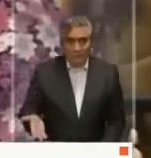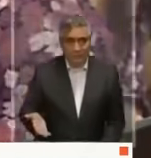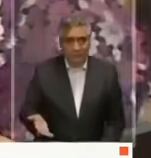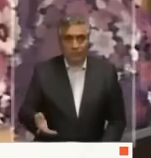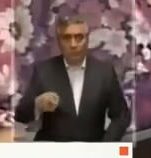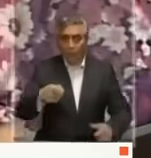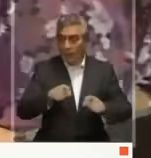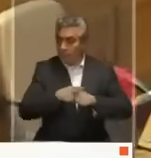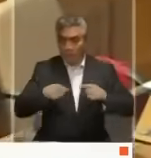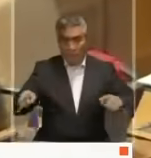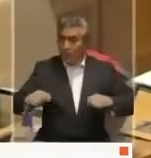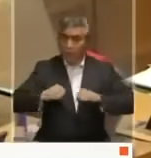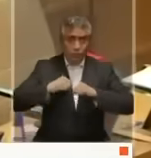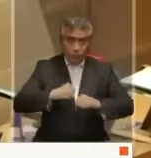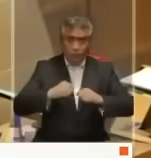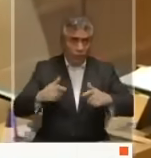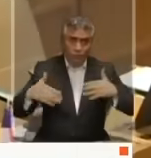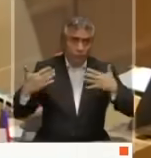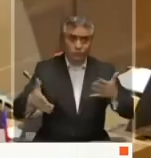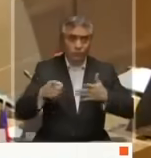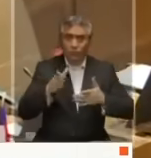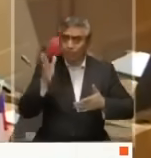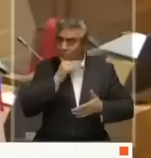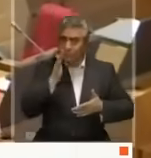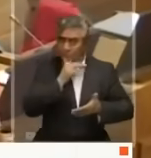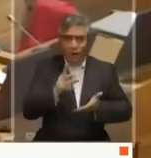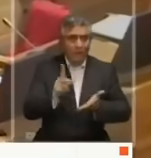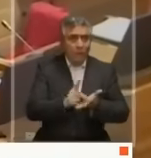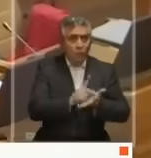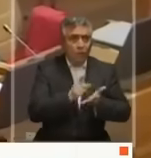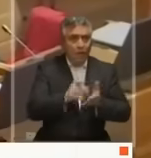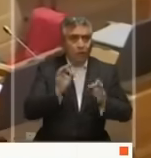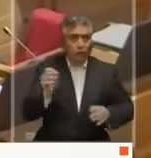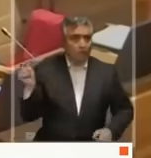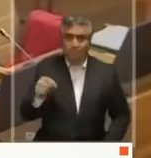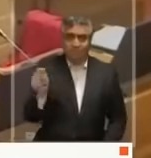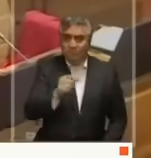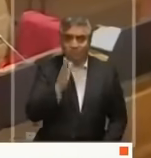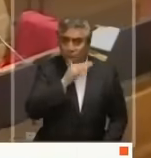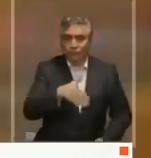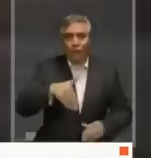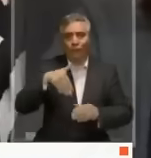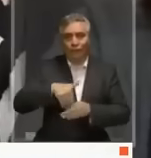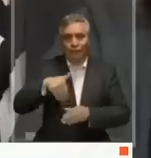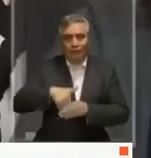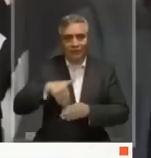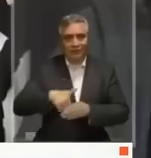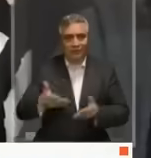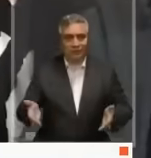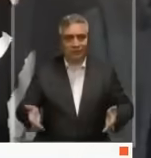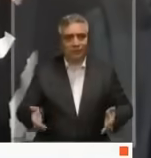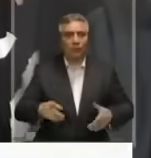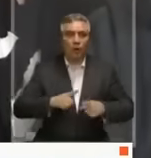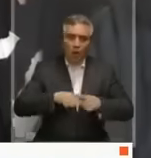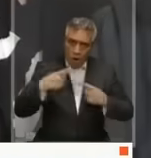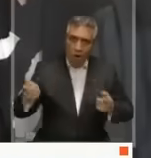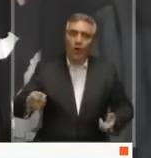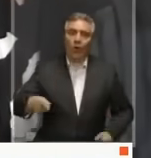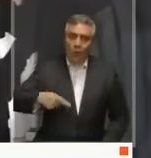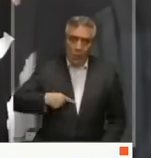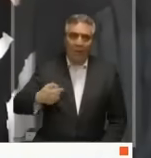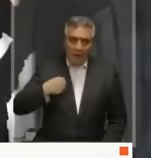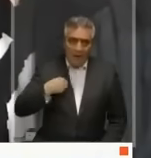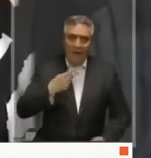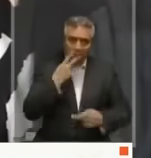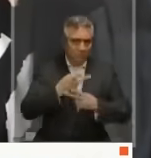de oposición estuvo marcada por la ausencia de diputados oficialistas al momento de la votación. Eso es otro mea culpa que también lo tengo que decir con